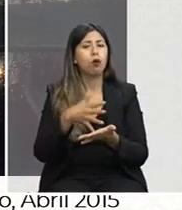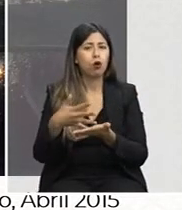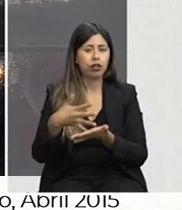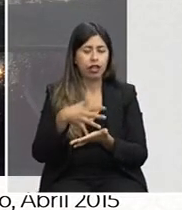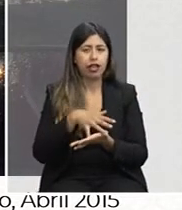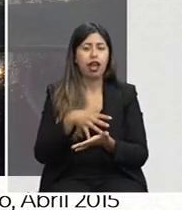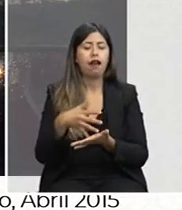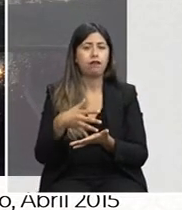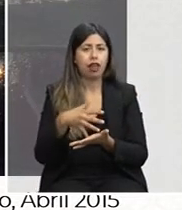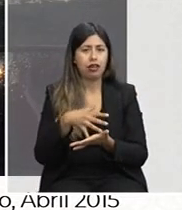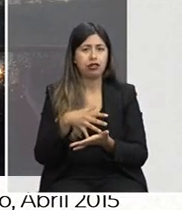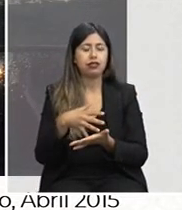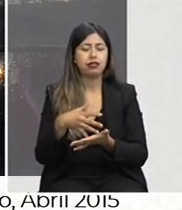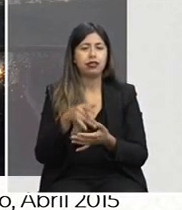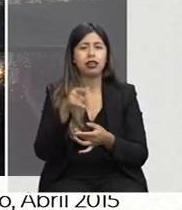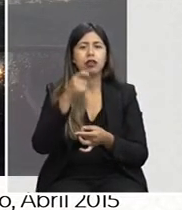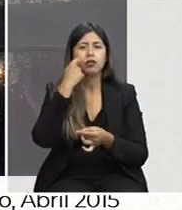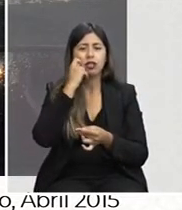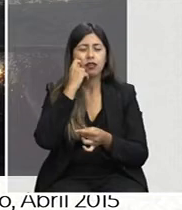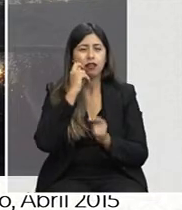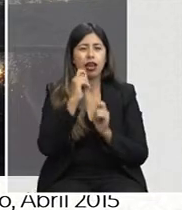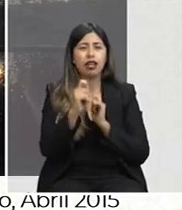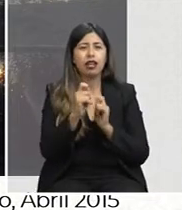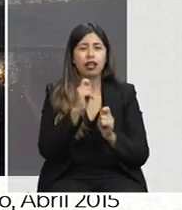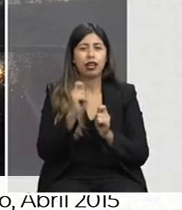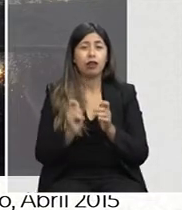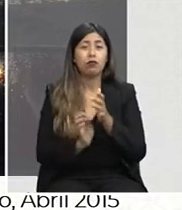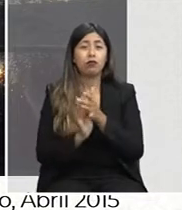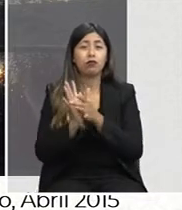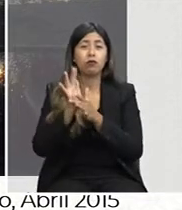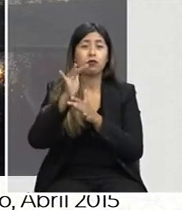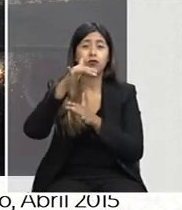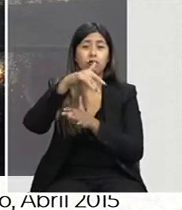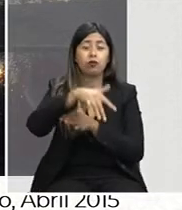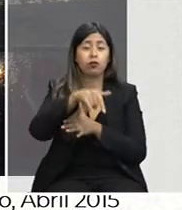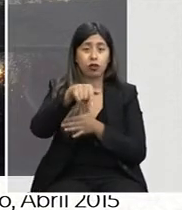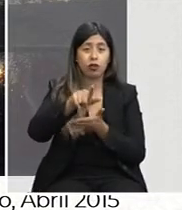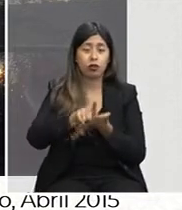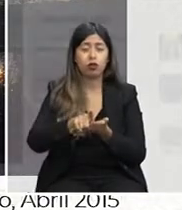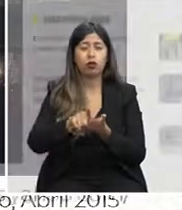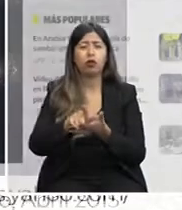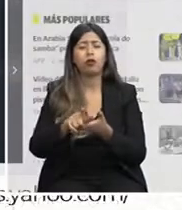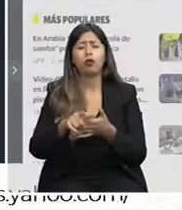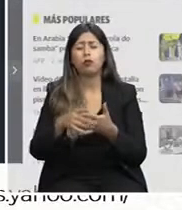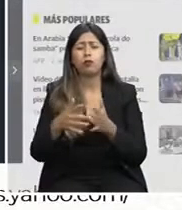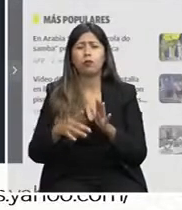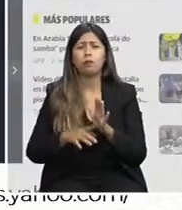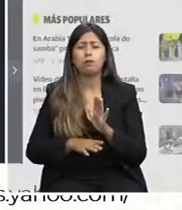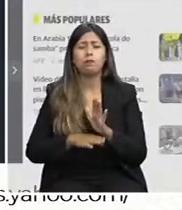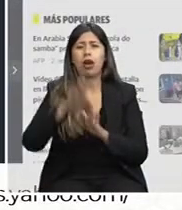Y eso implica que el riesgo volcánico asociado a estos sitios es extremadamente alto.